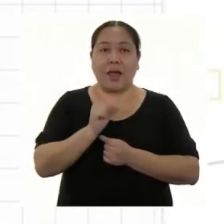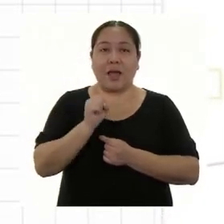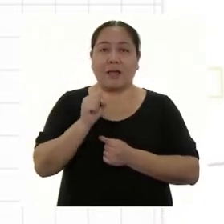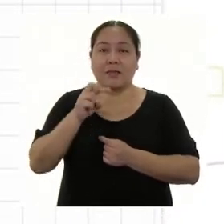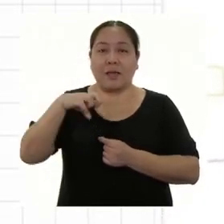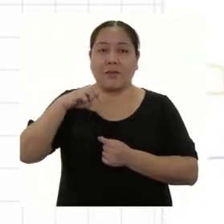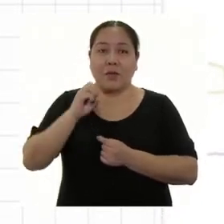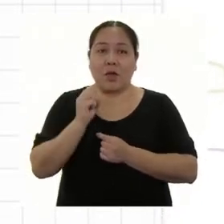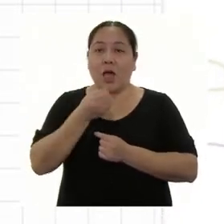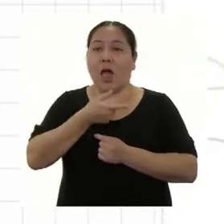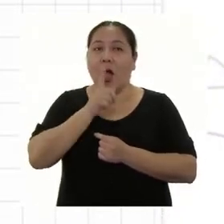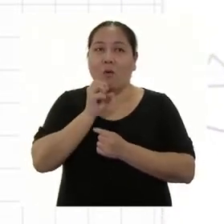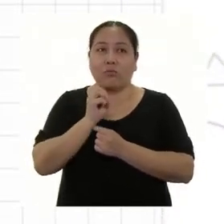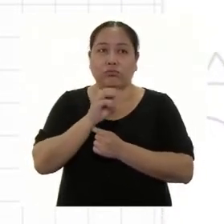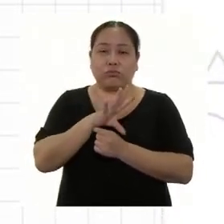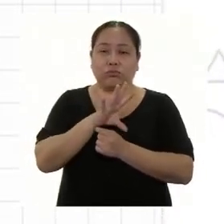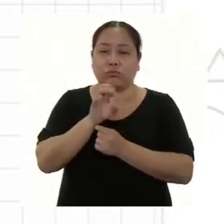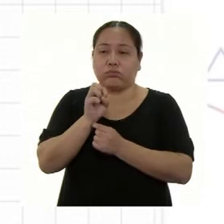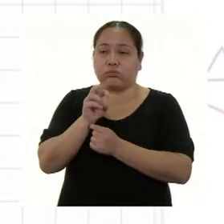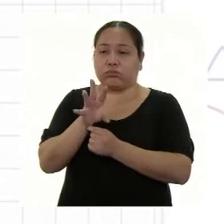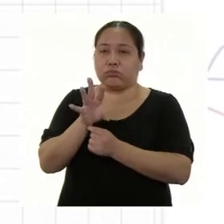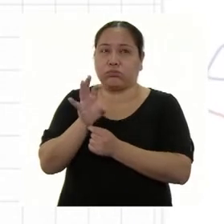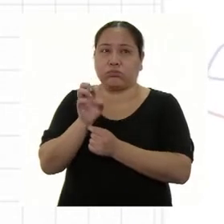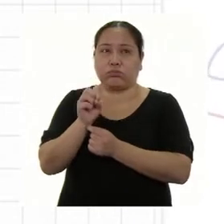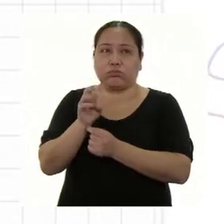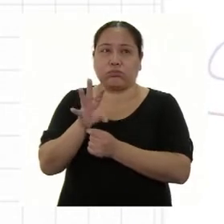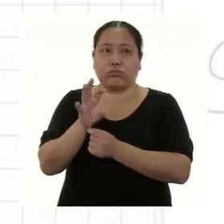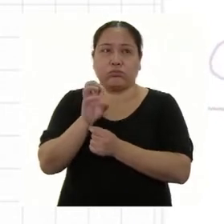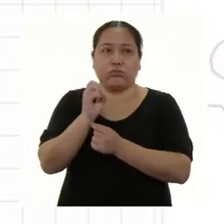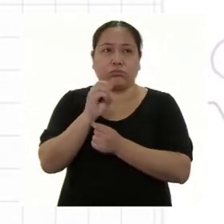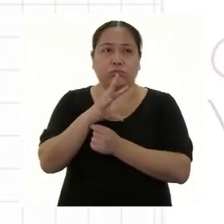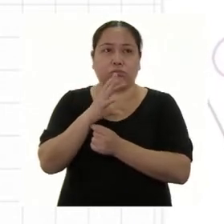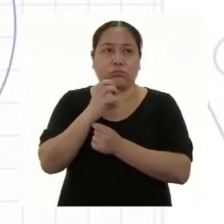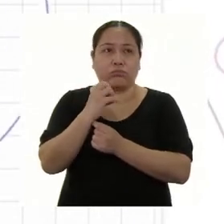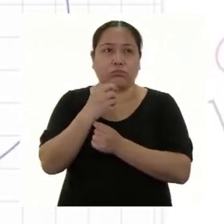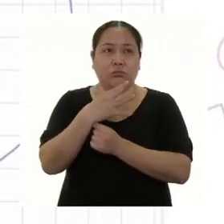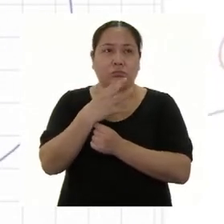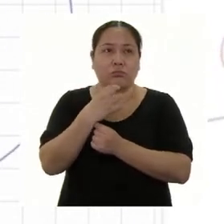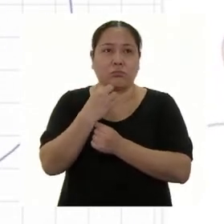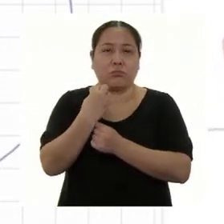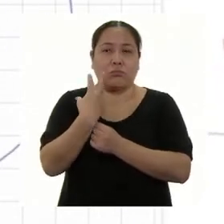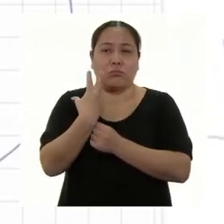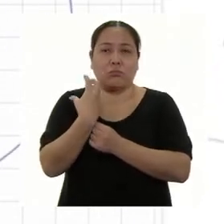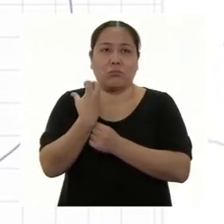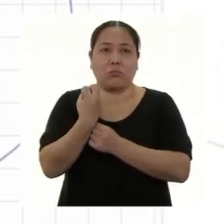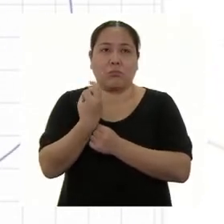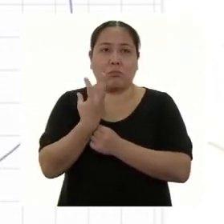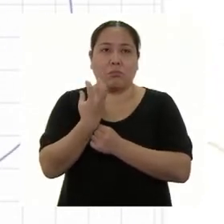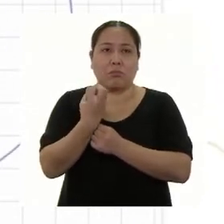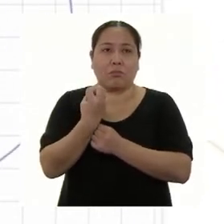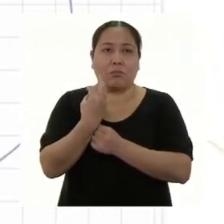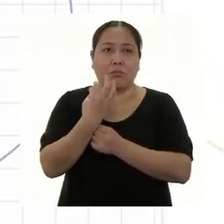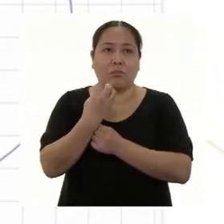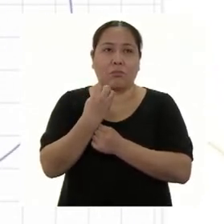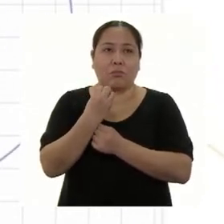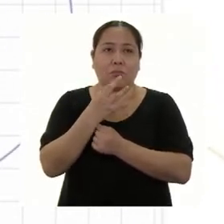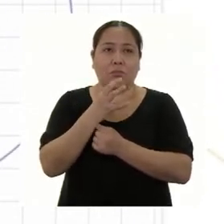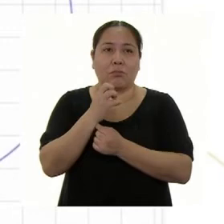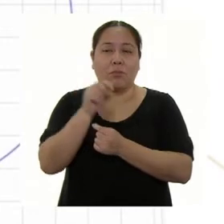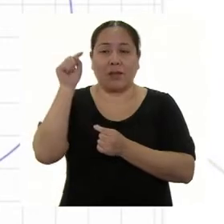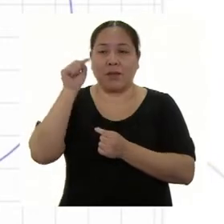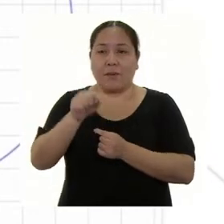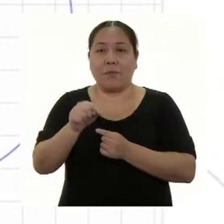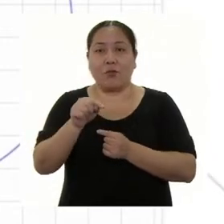el cual cubrirá toda la superficie circular. Te comento que ese punto equidistante también es un punto